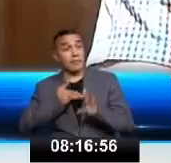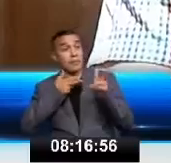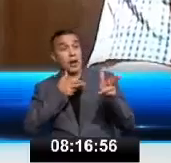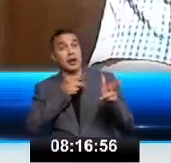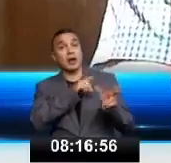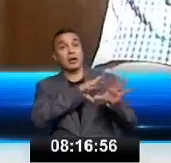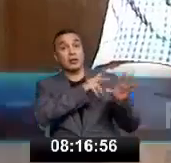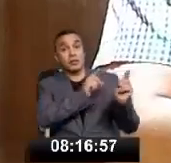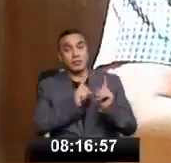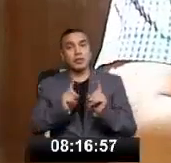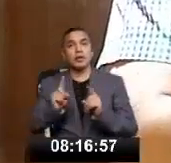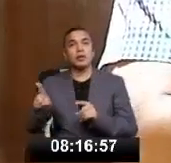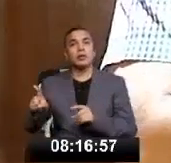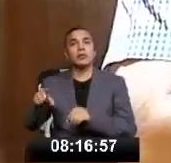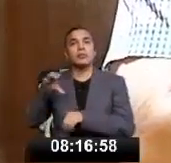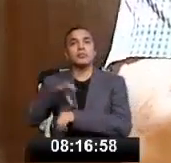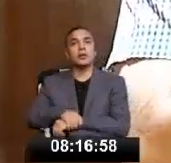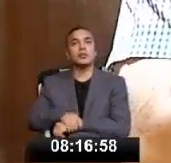está preso